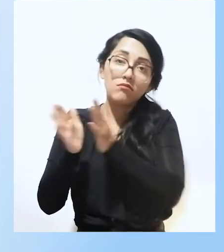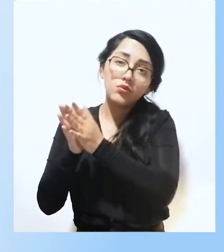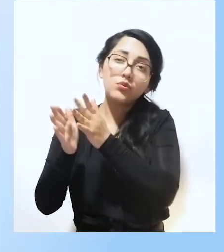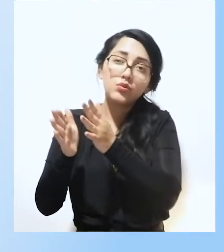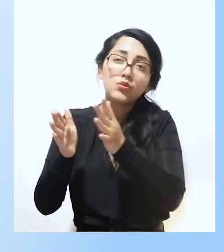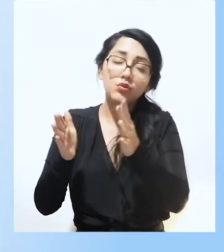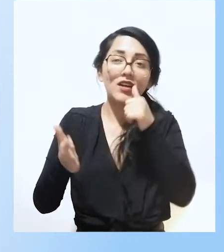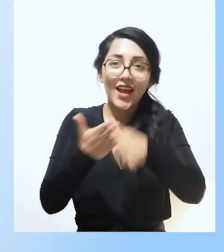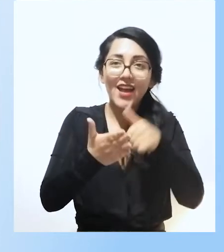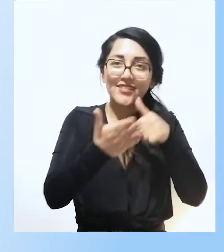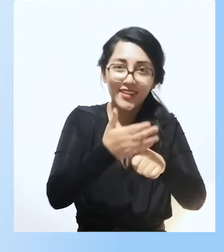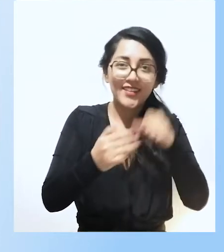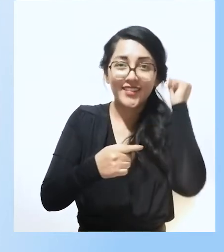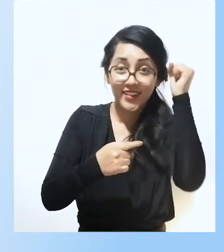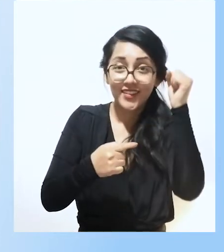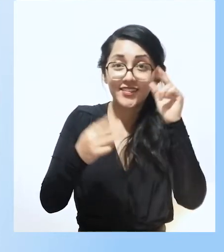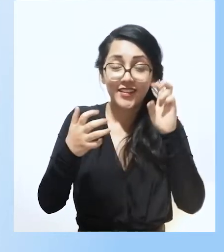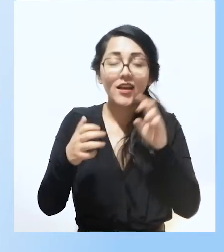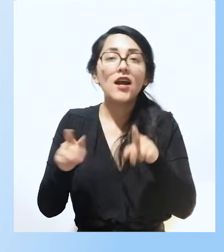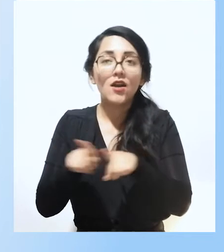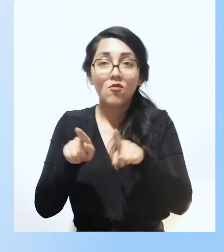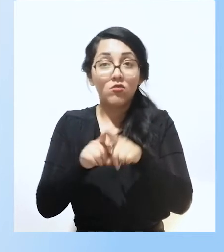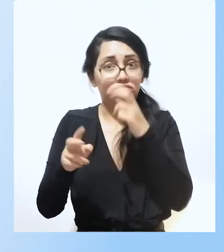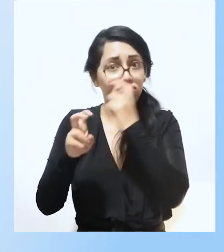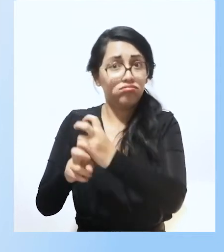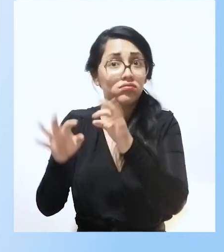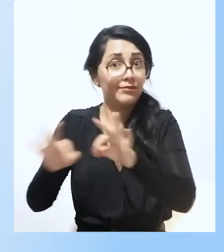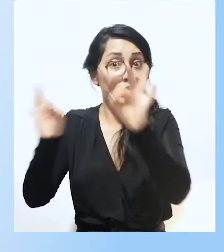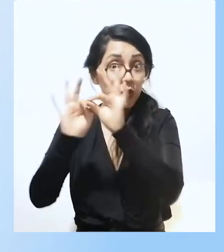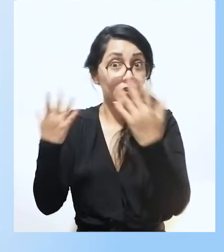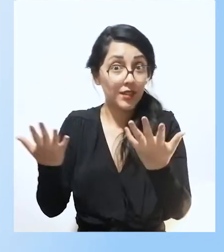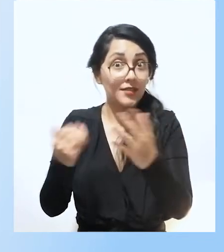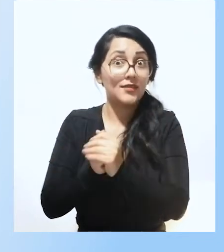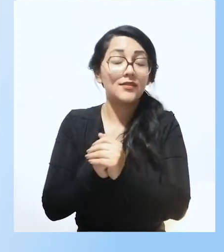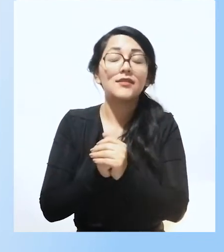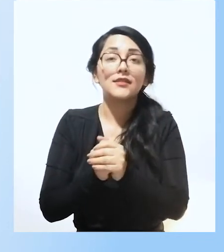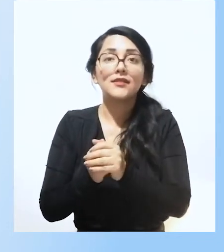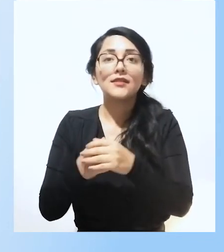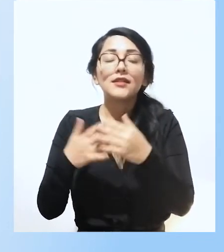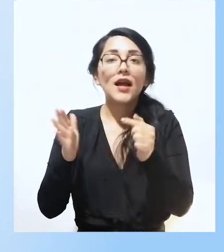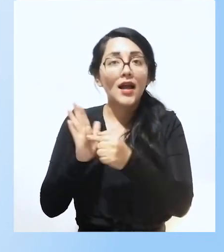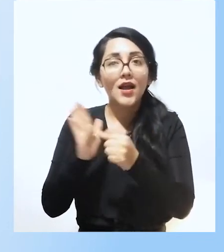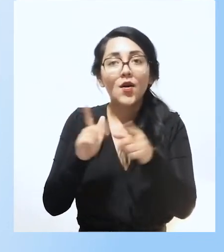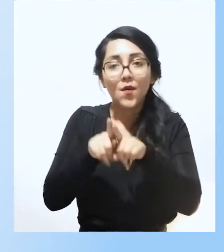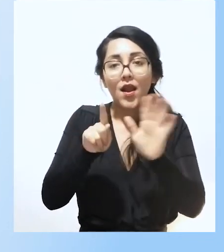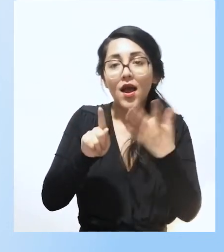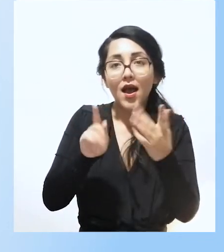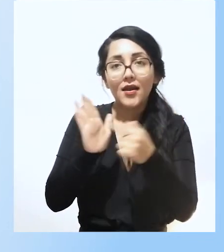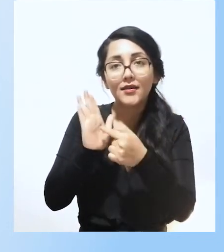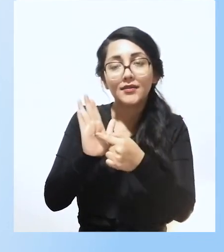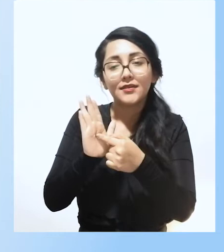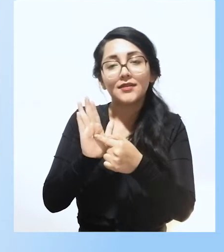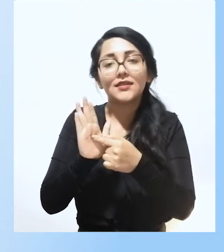de cartas de derechos con gran peso para nuestra actuación, encontramos, como no podía ser de otra manera,